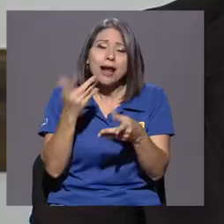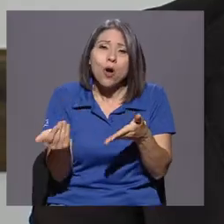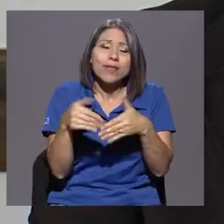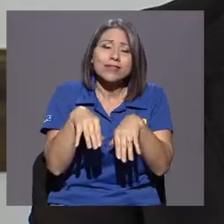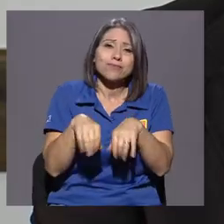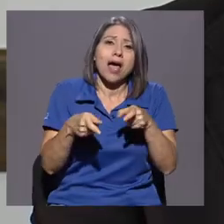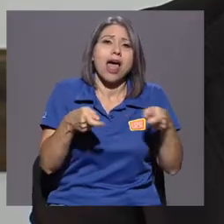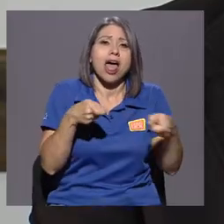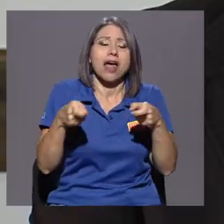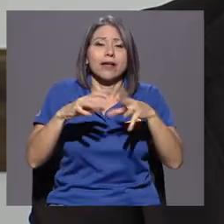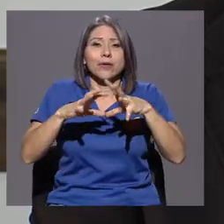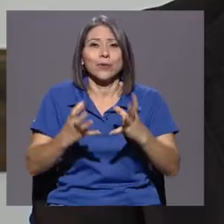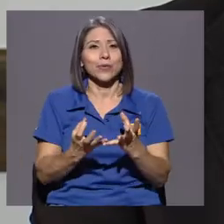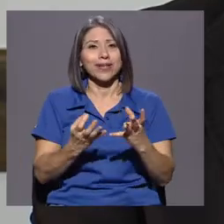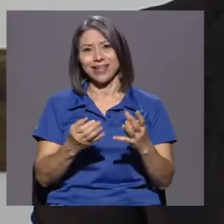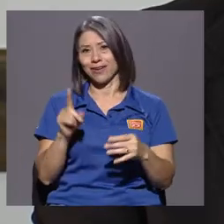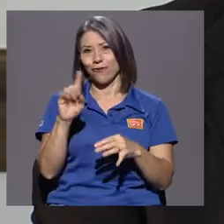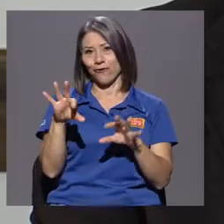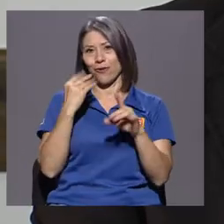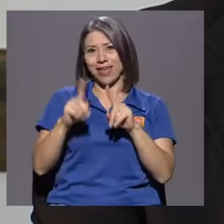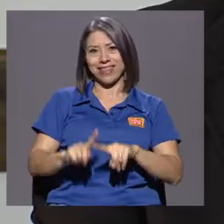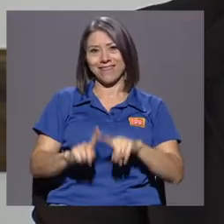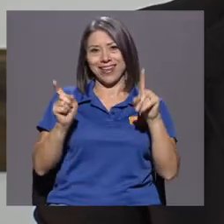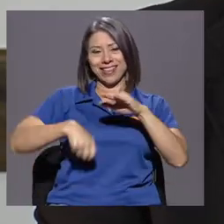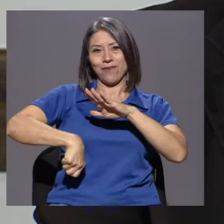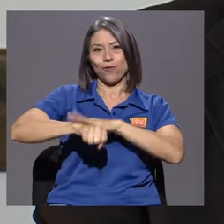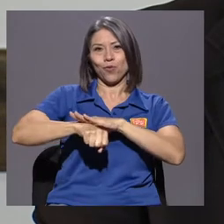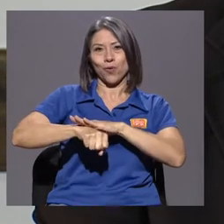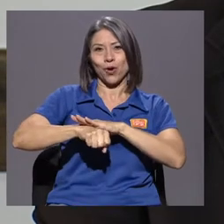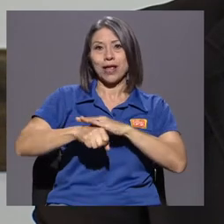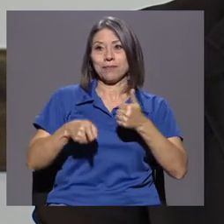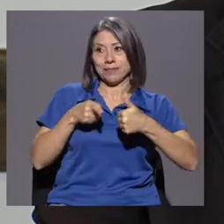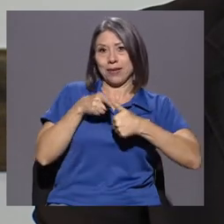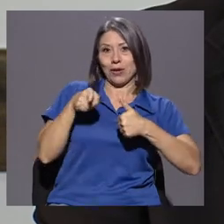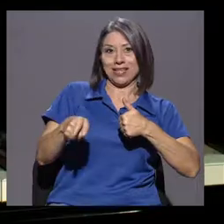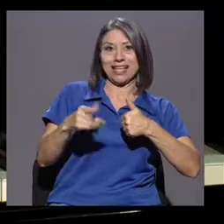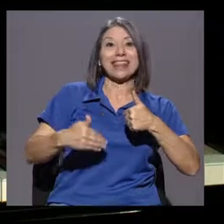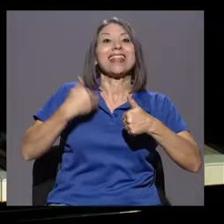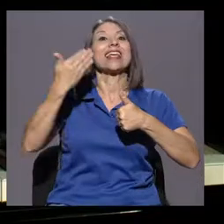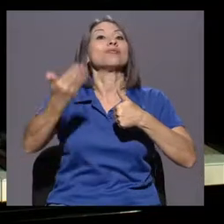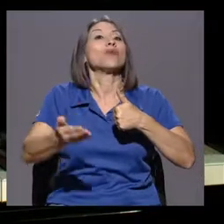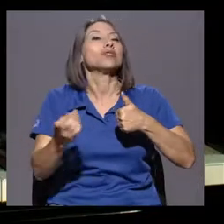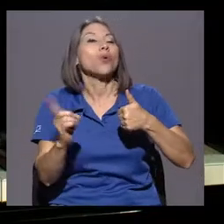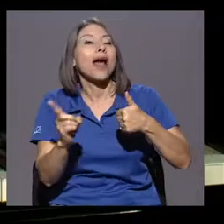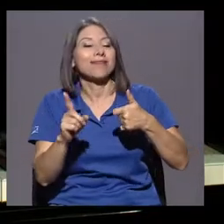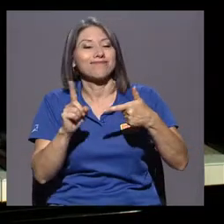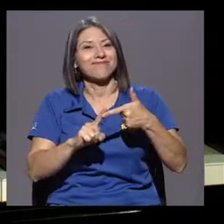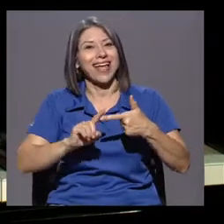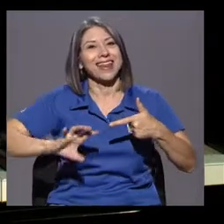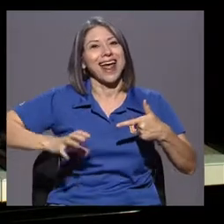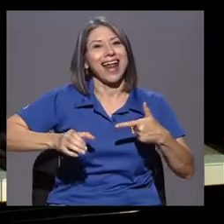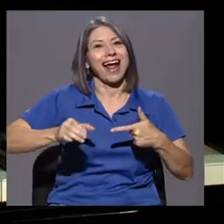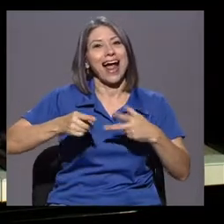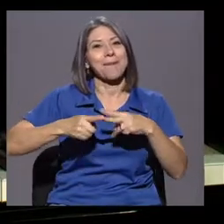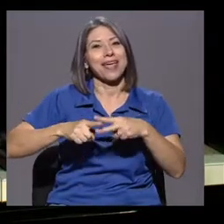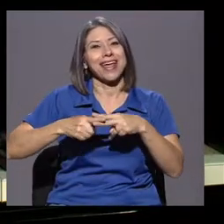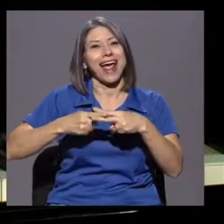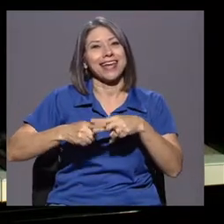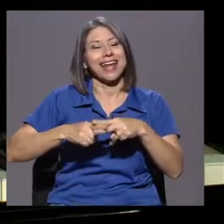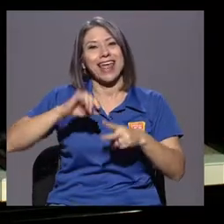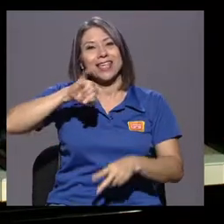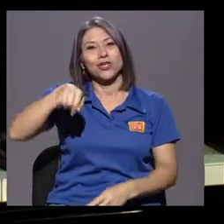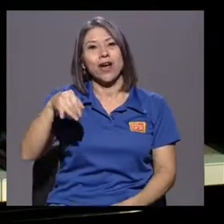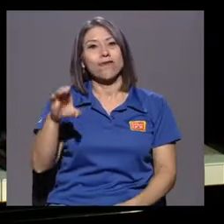fútbol después de esa selección que para usted es una selección que haya jugado la 'naranja mecánica' de johan cruyff aunque nunca quedó